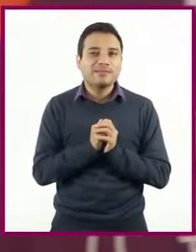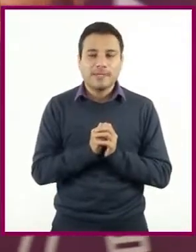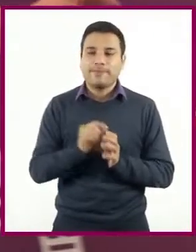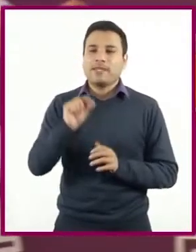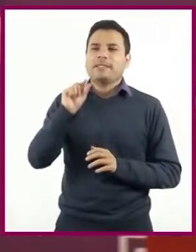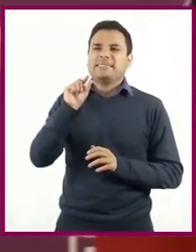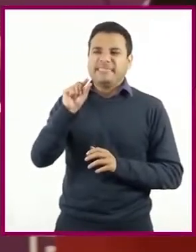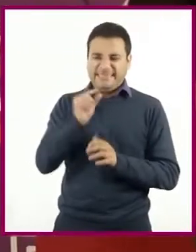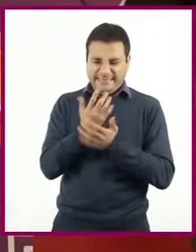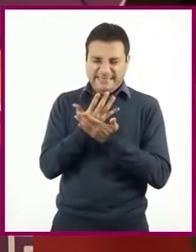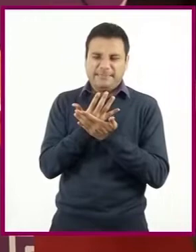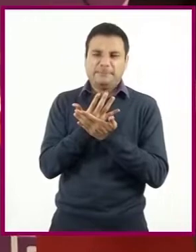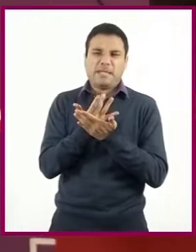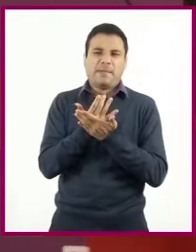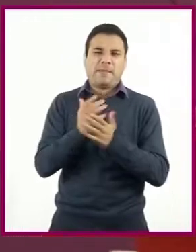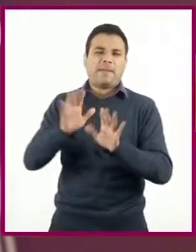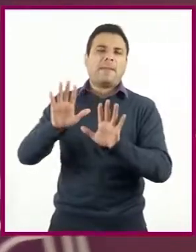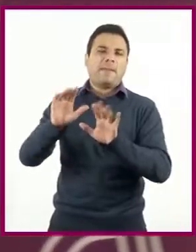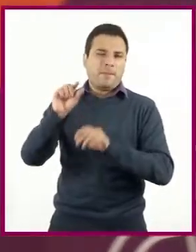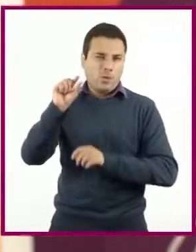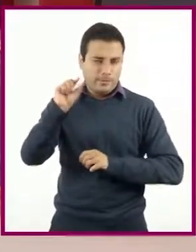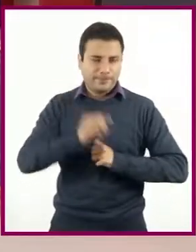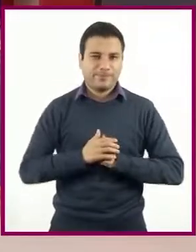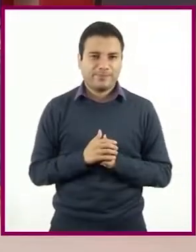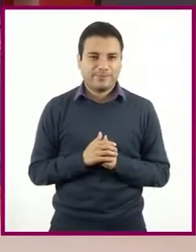Permíteme un momento.